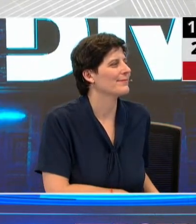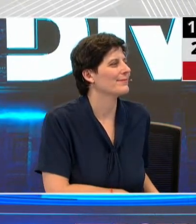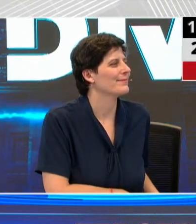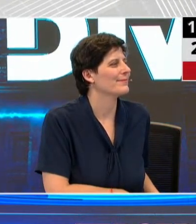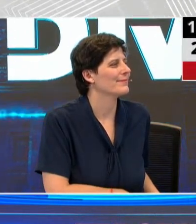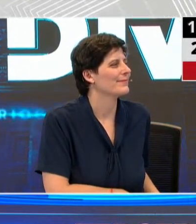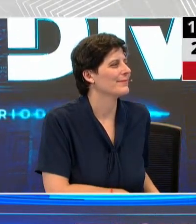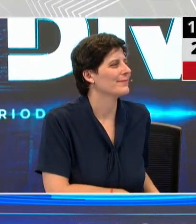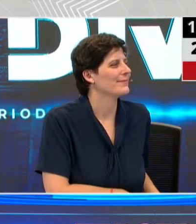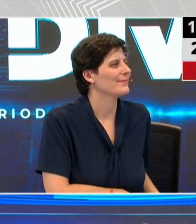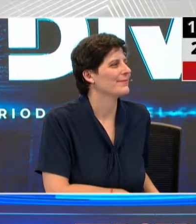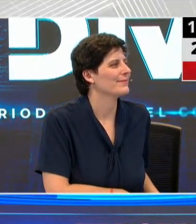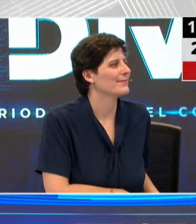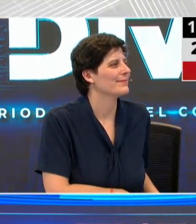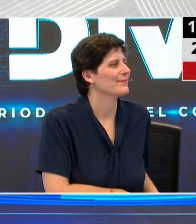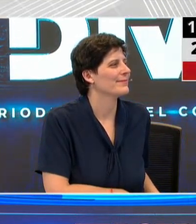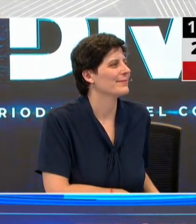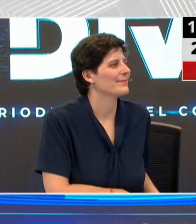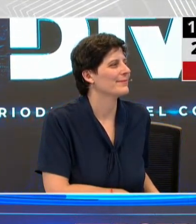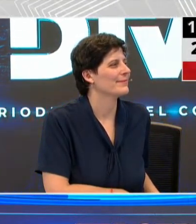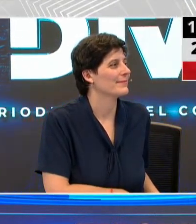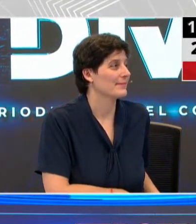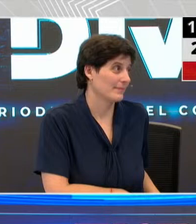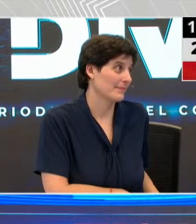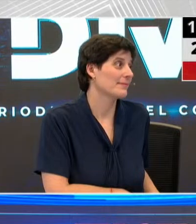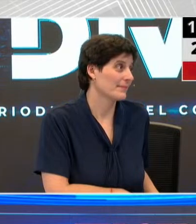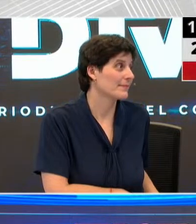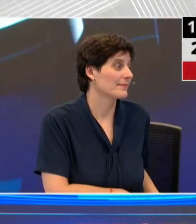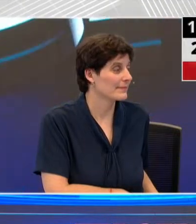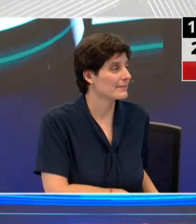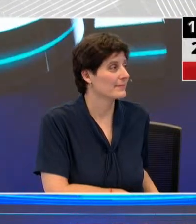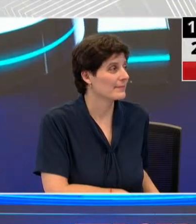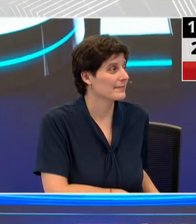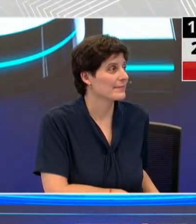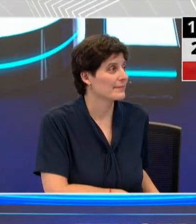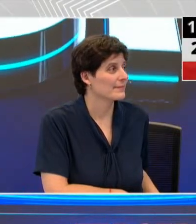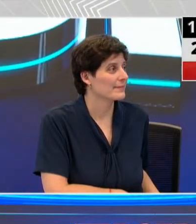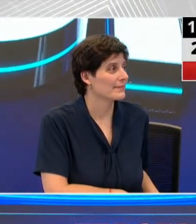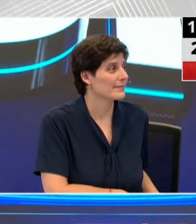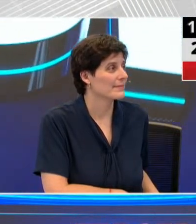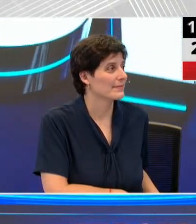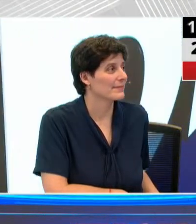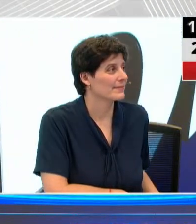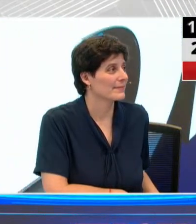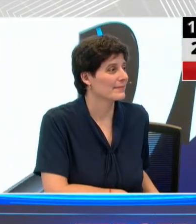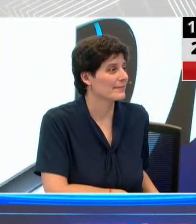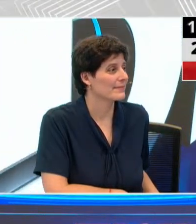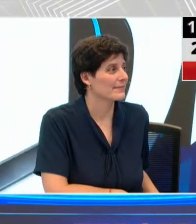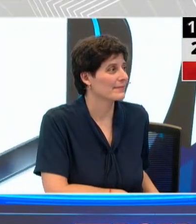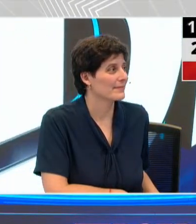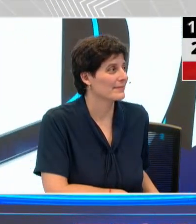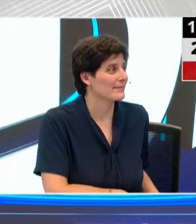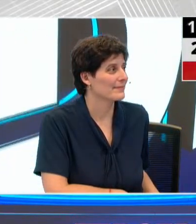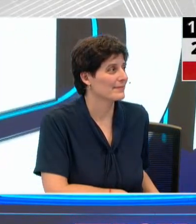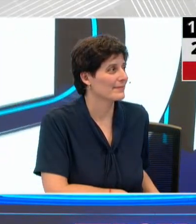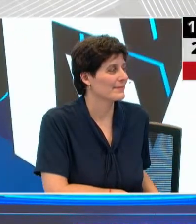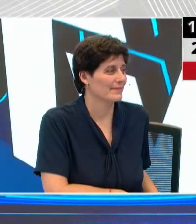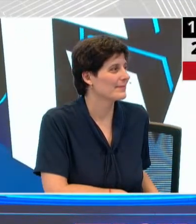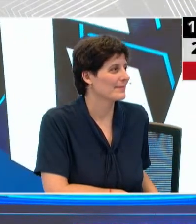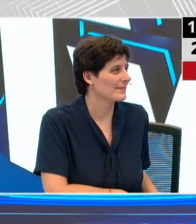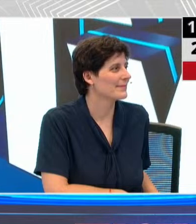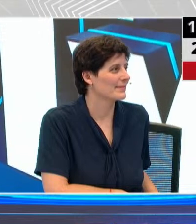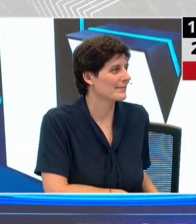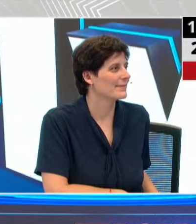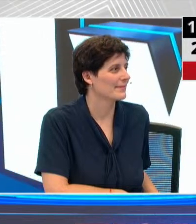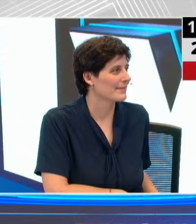que formaban Juntos por el Cambio, el PRO es el que más tiene, lo cierto es que queda muy con contrapeso